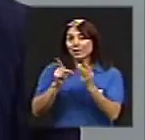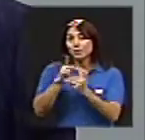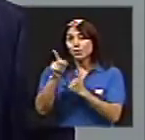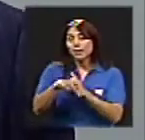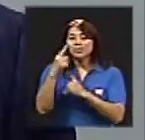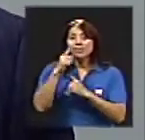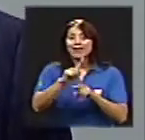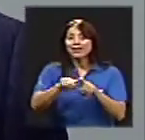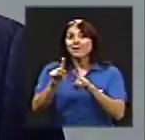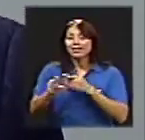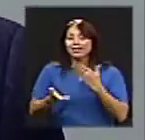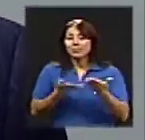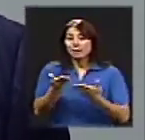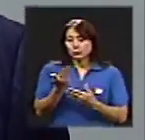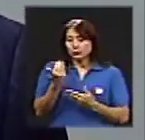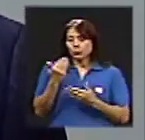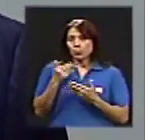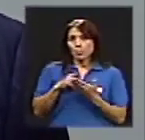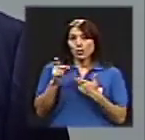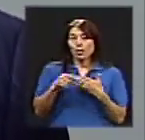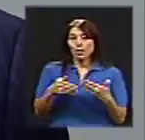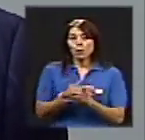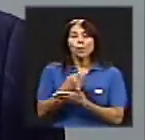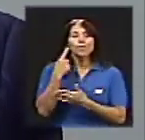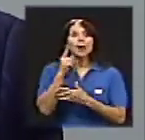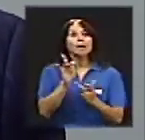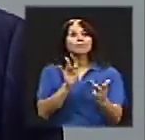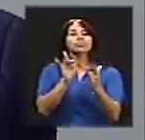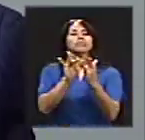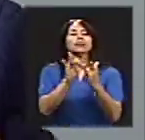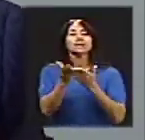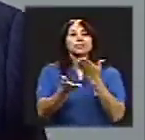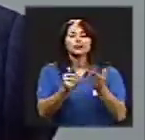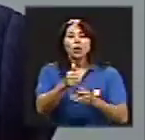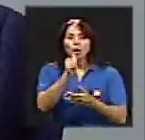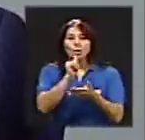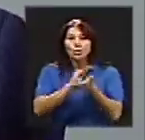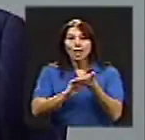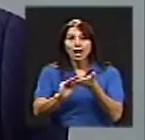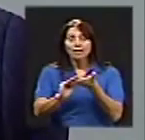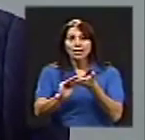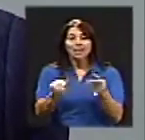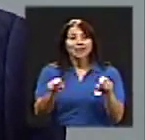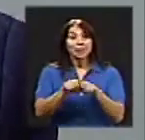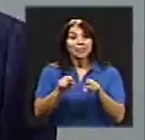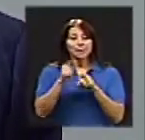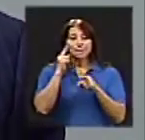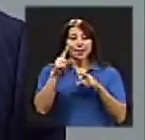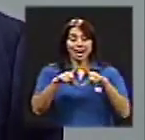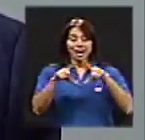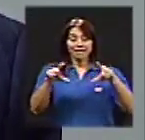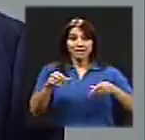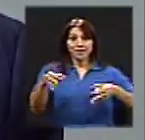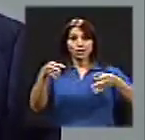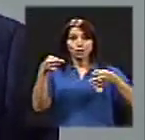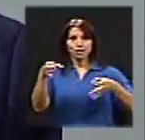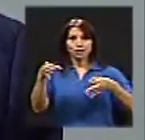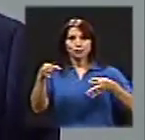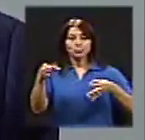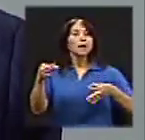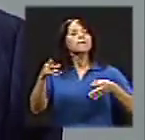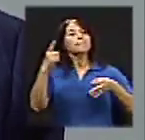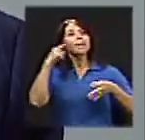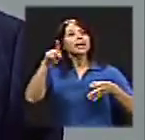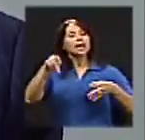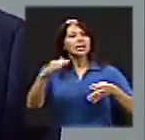una aplicación para el servicio de agua potable, que tiene que ver también para la facturación, que la gente sepa exactamente cuánto